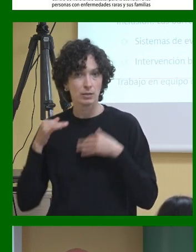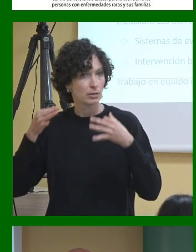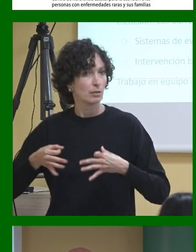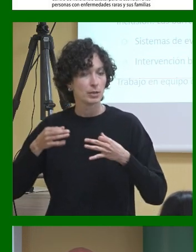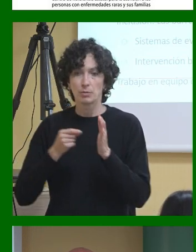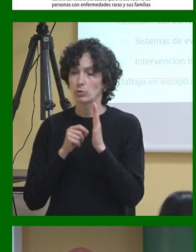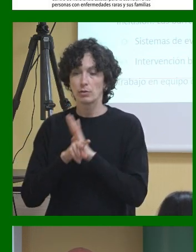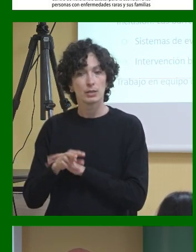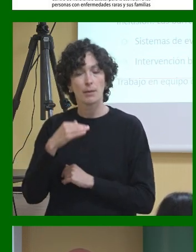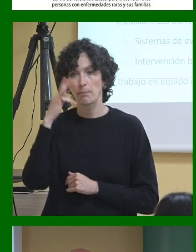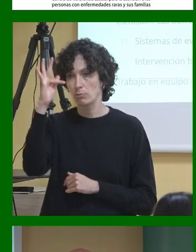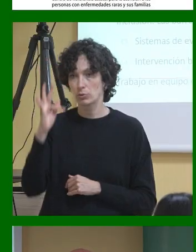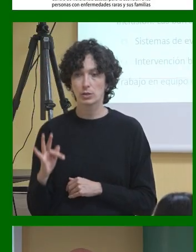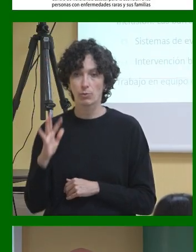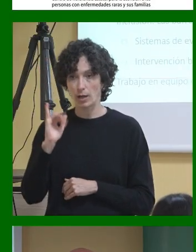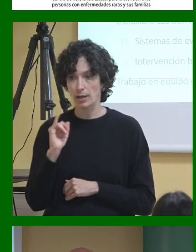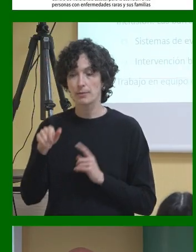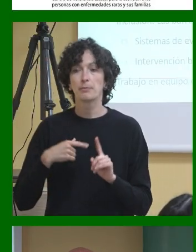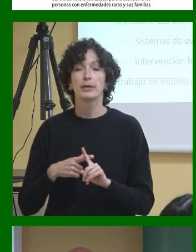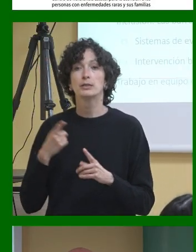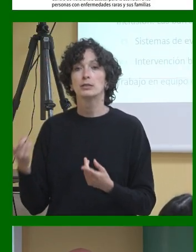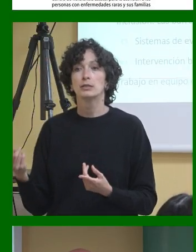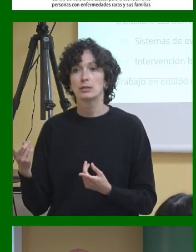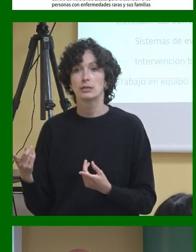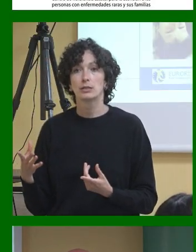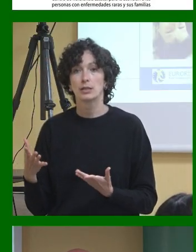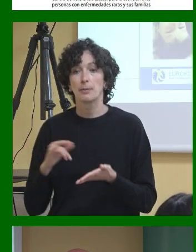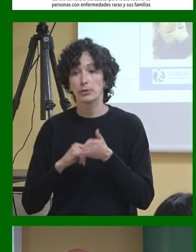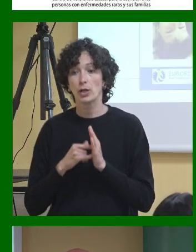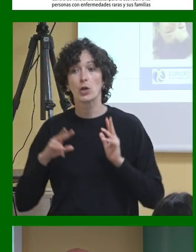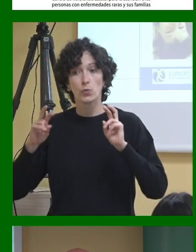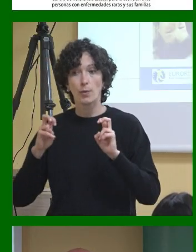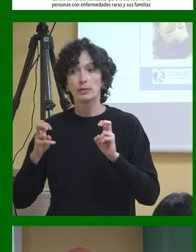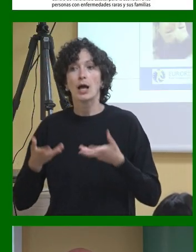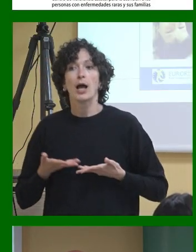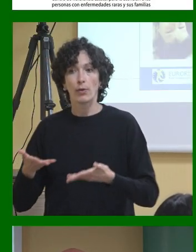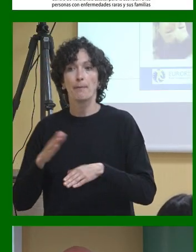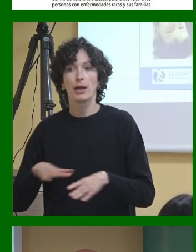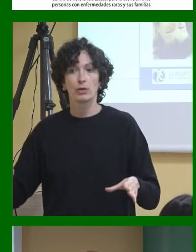positiva, y favorecer la inclusión con nuevas metodologías. Nosotros nos inspiramos en el Europlan,